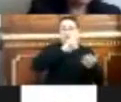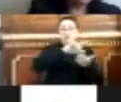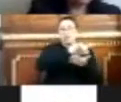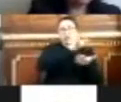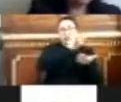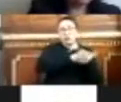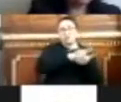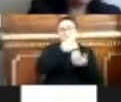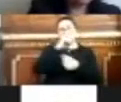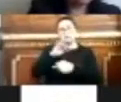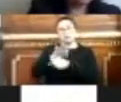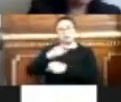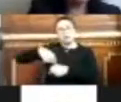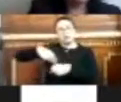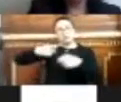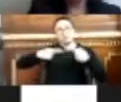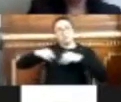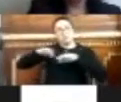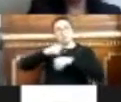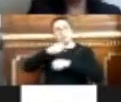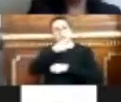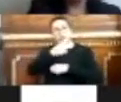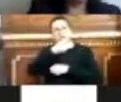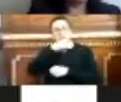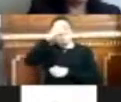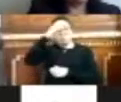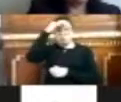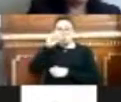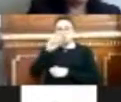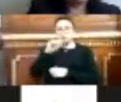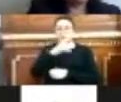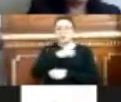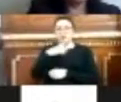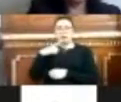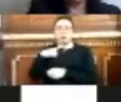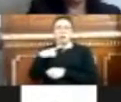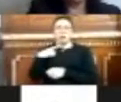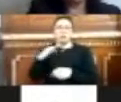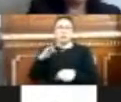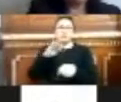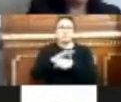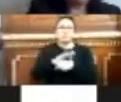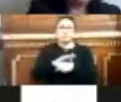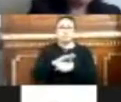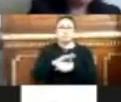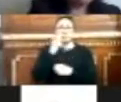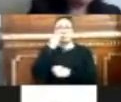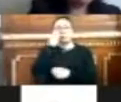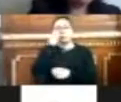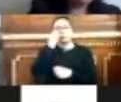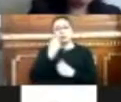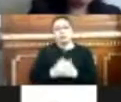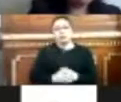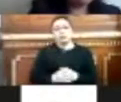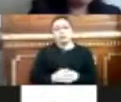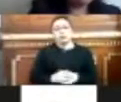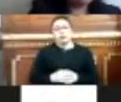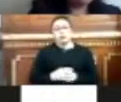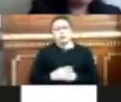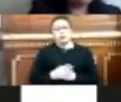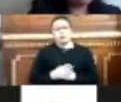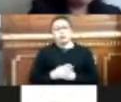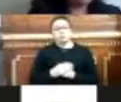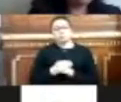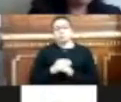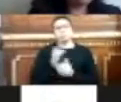de personas periodistas, consideramos procedente dictaminar en el sentido que enseguida se expone. El resolutivo